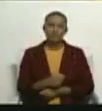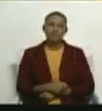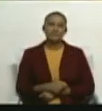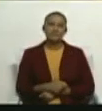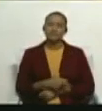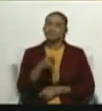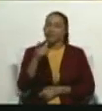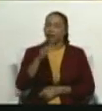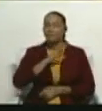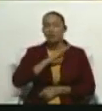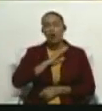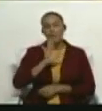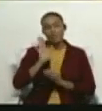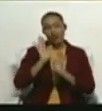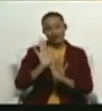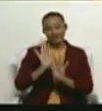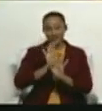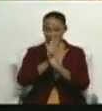características especiales,